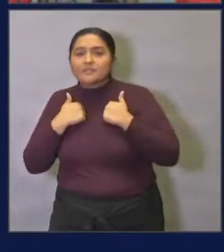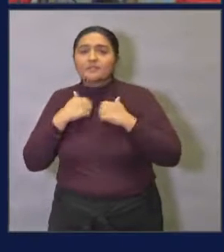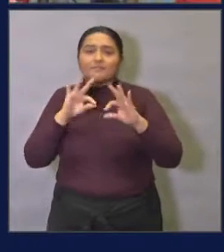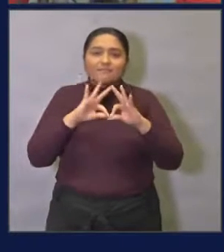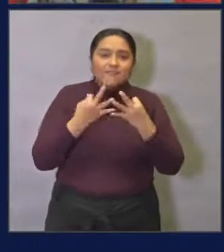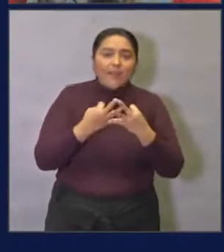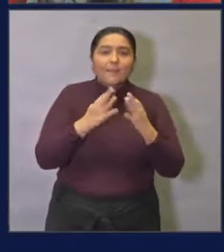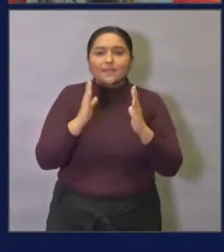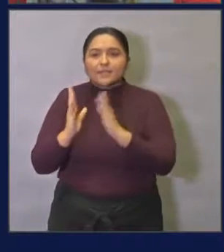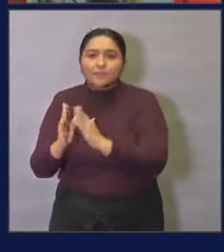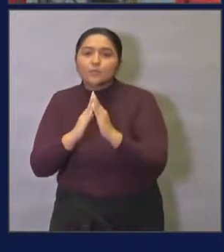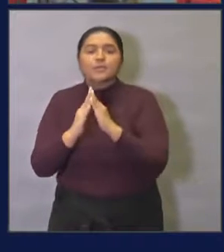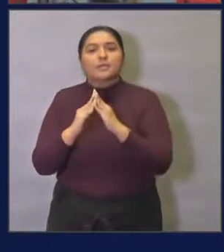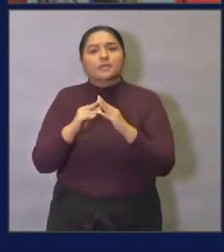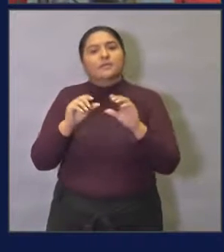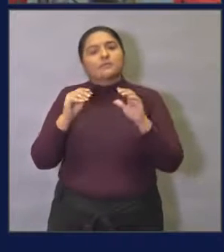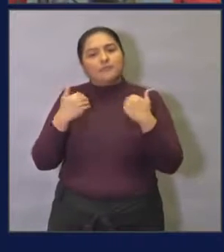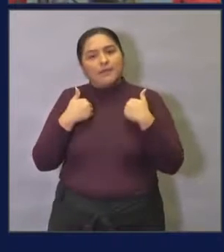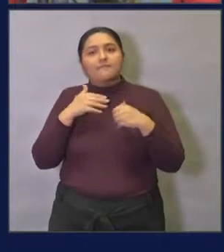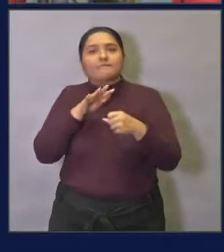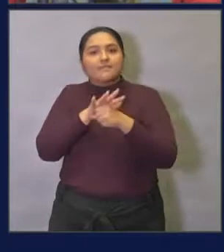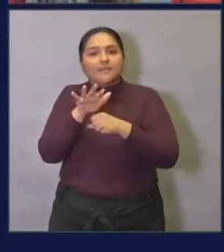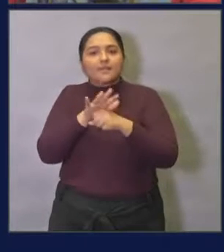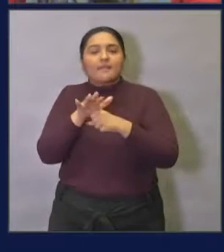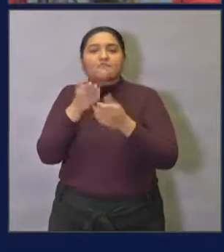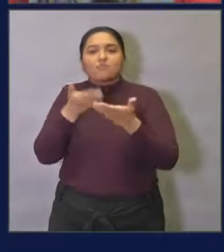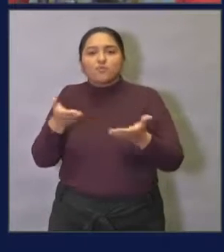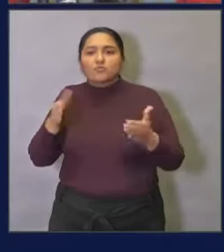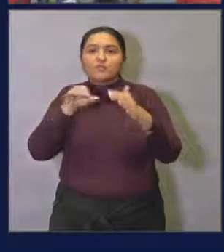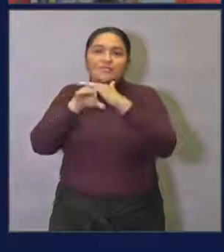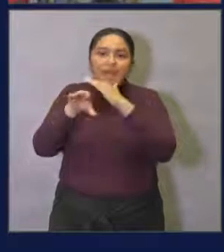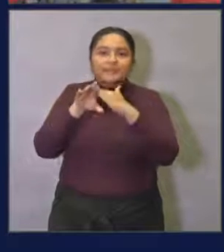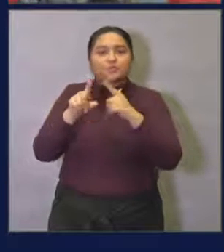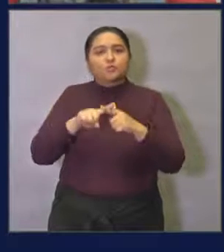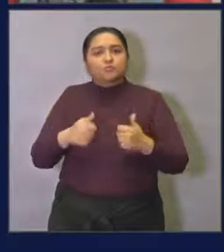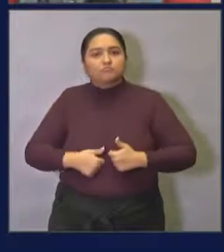para sobrevivir esta pandemia. Next slide, please.